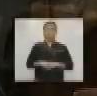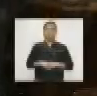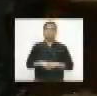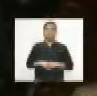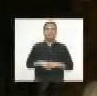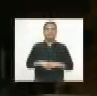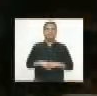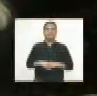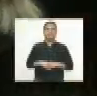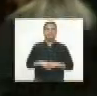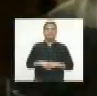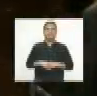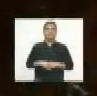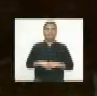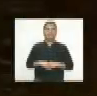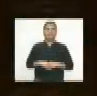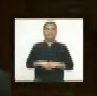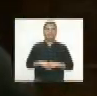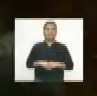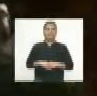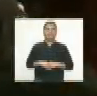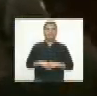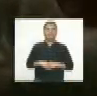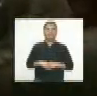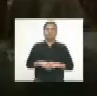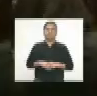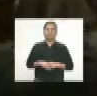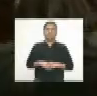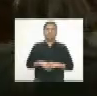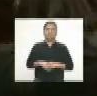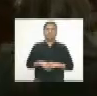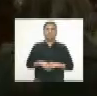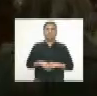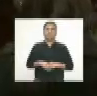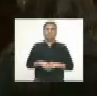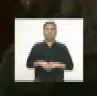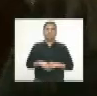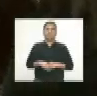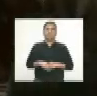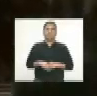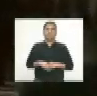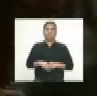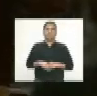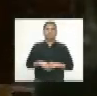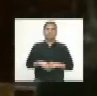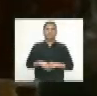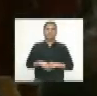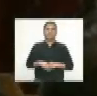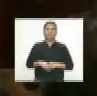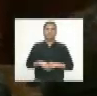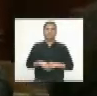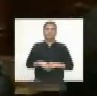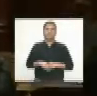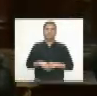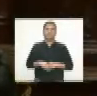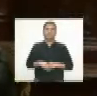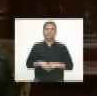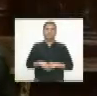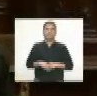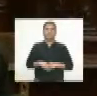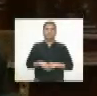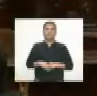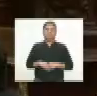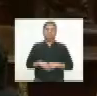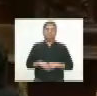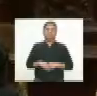indignante. los de Ritondo creen que no es una humillación. Le preguntás al sector más macrista, te piensan que es una rendición.